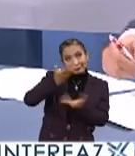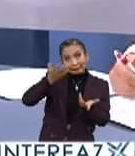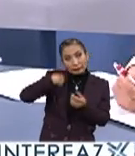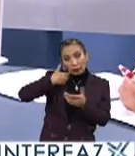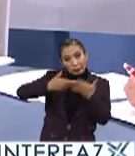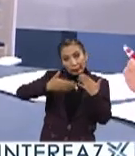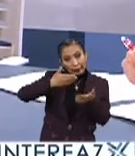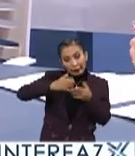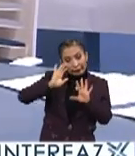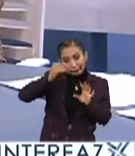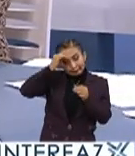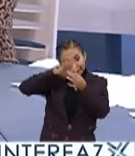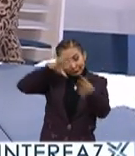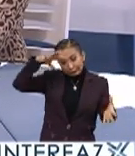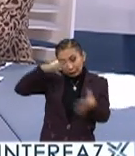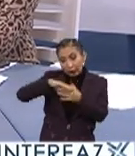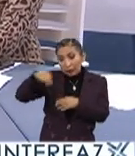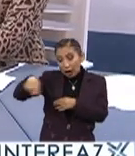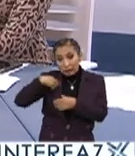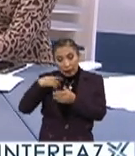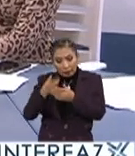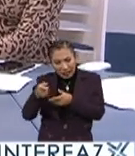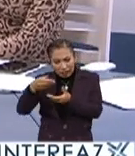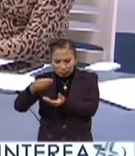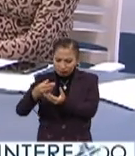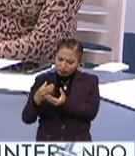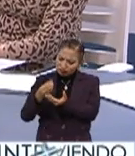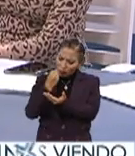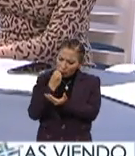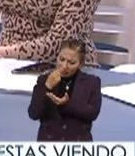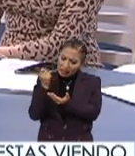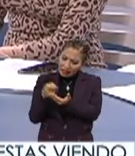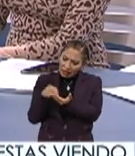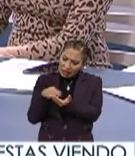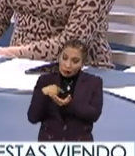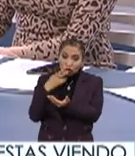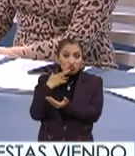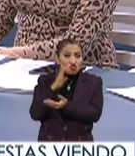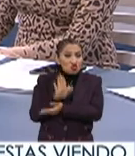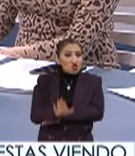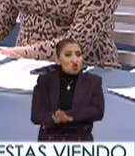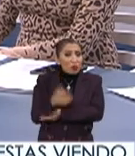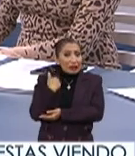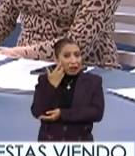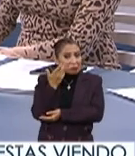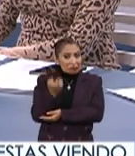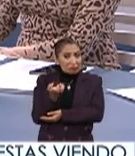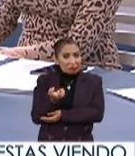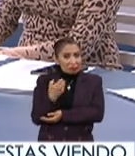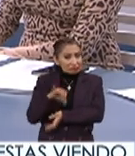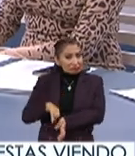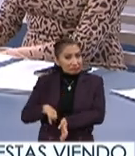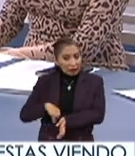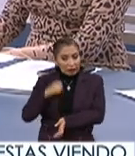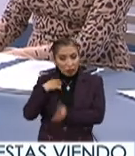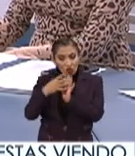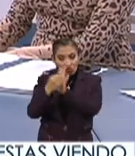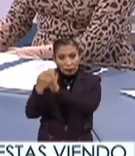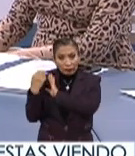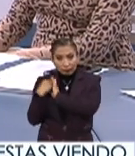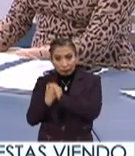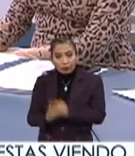la modernidad, y esa parte es la que nosotros queremos conservar, y de preferencia pues incluso hasta